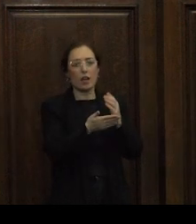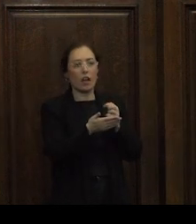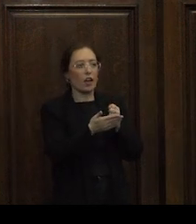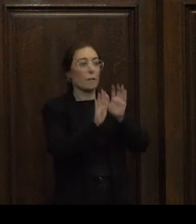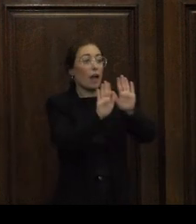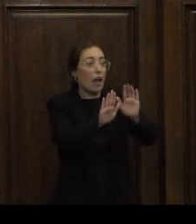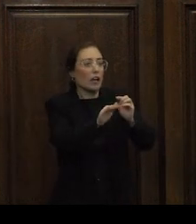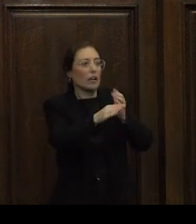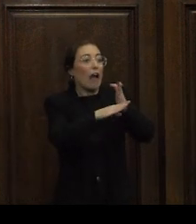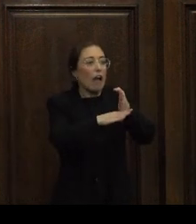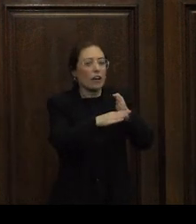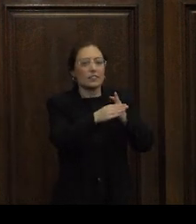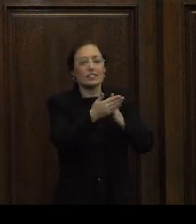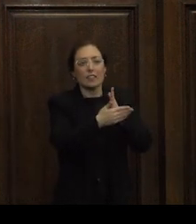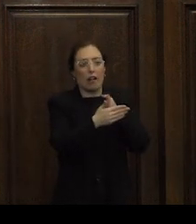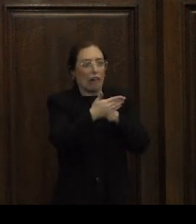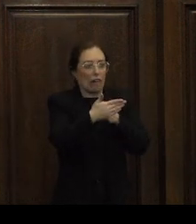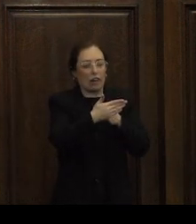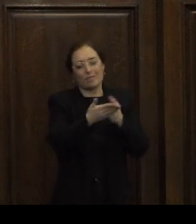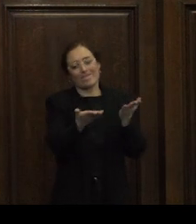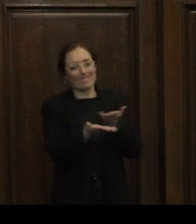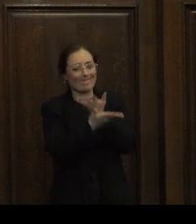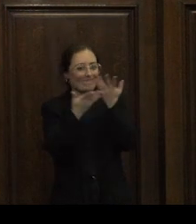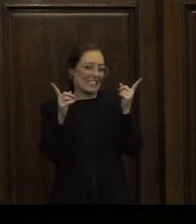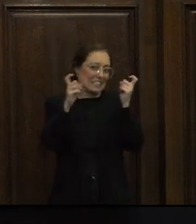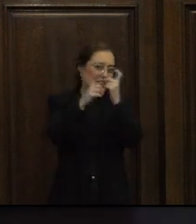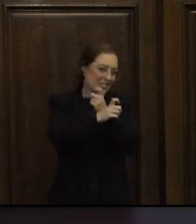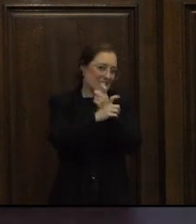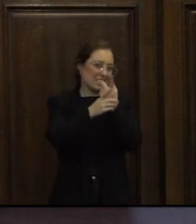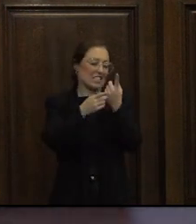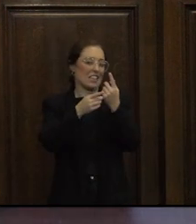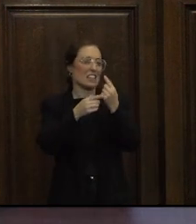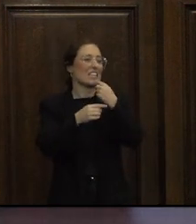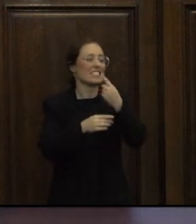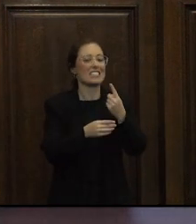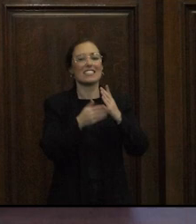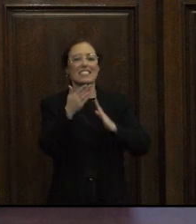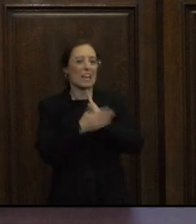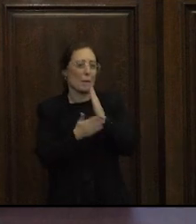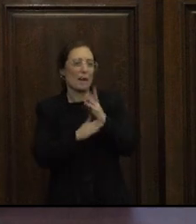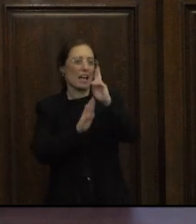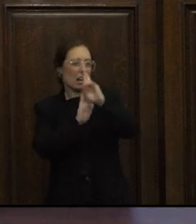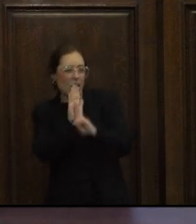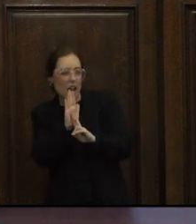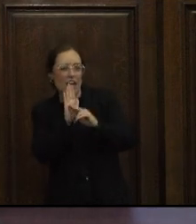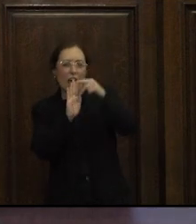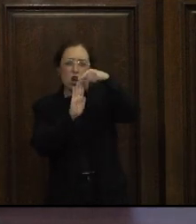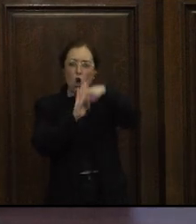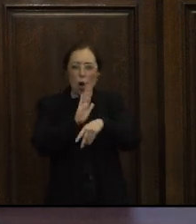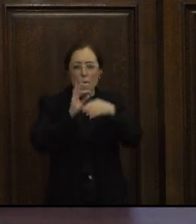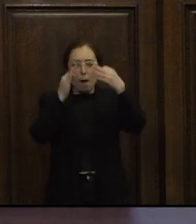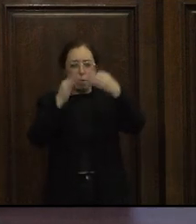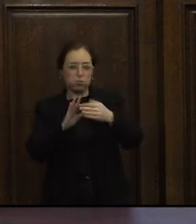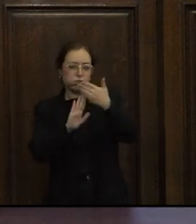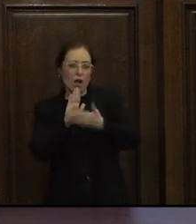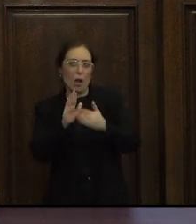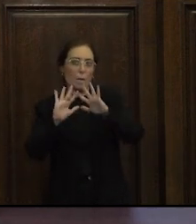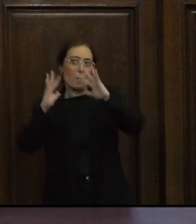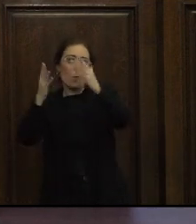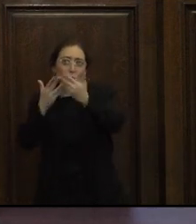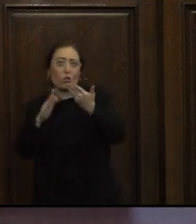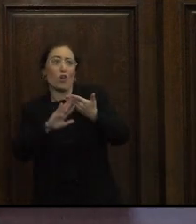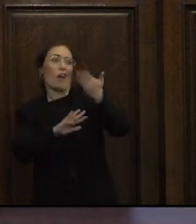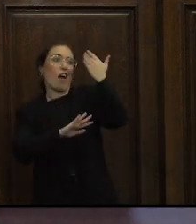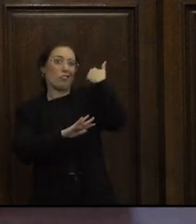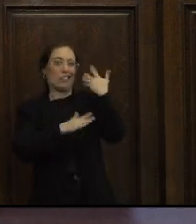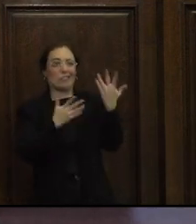de tratar con una materia que en realidad es muy fluida, ¿no? Y que se la intenta tratar con las reglas y con las herramientas de un mundo que era